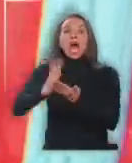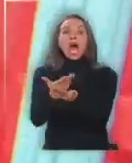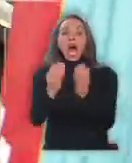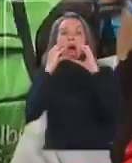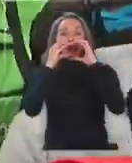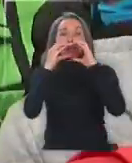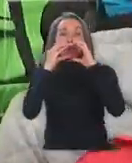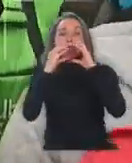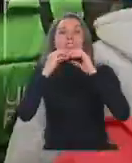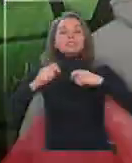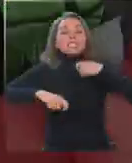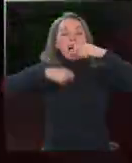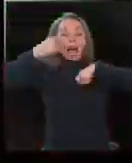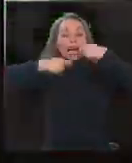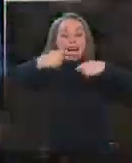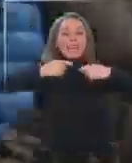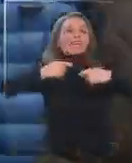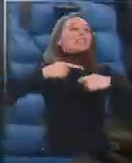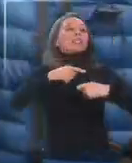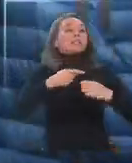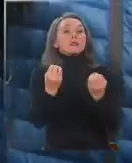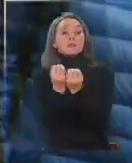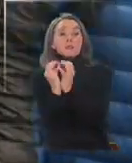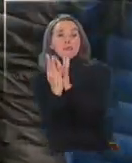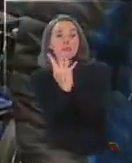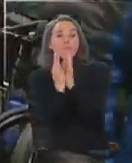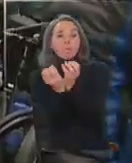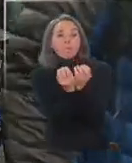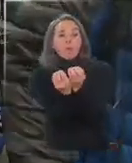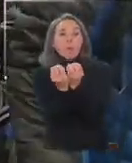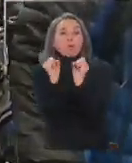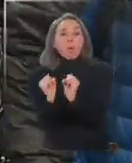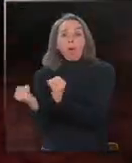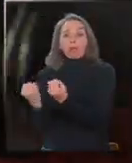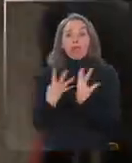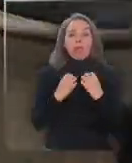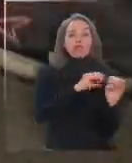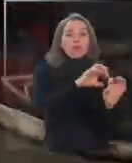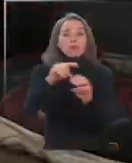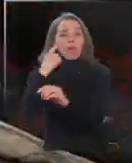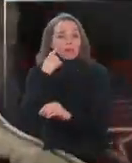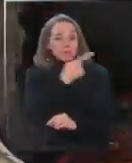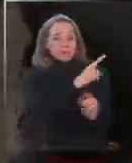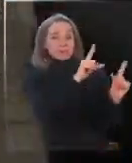de la especialidad en verdaderos hervideros de estas personas.